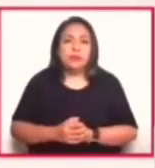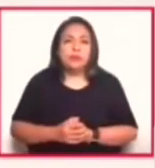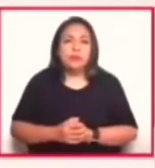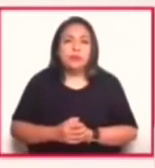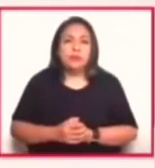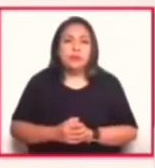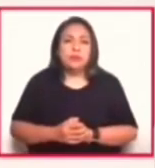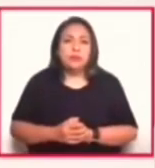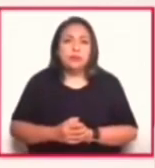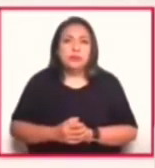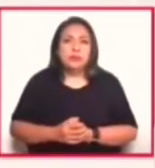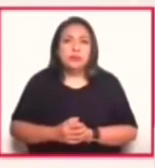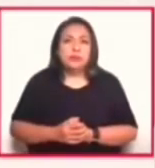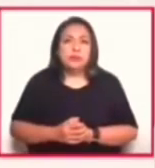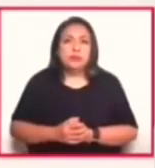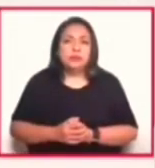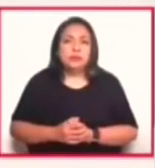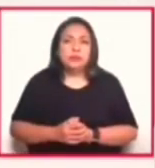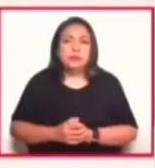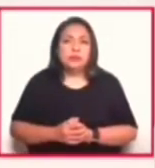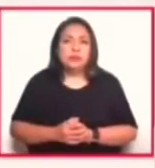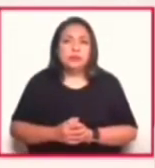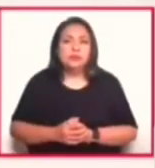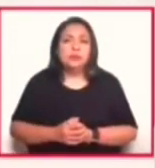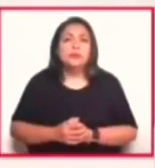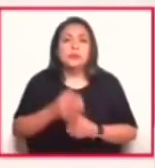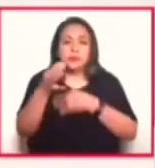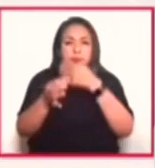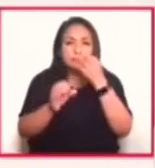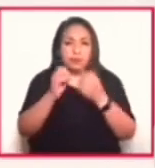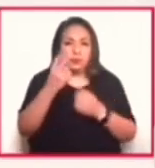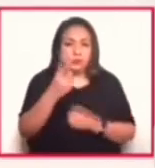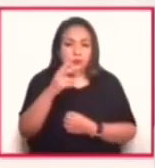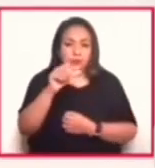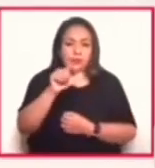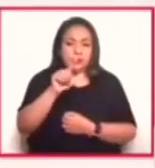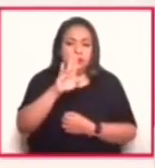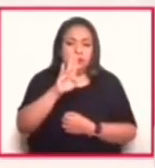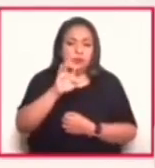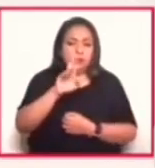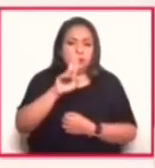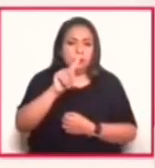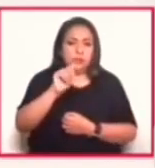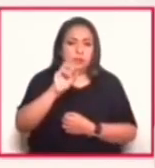Noticias 22, Alberto Aranda.